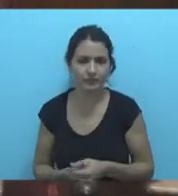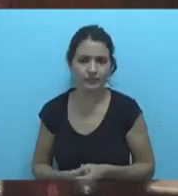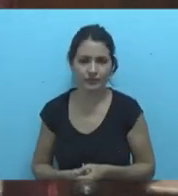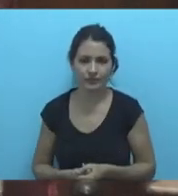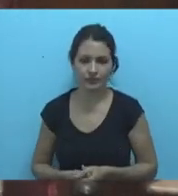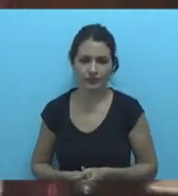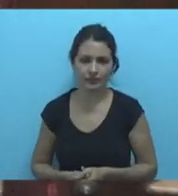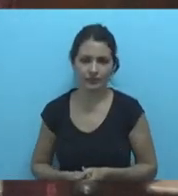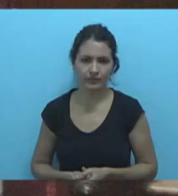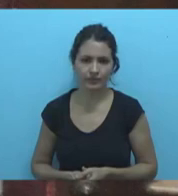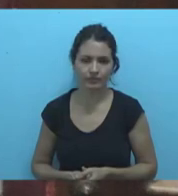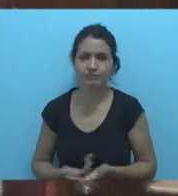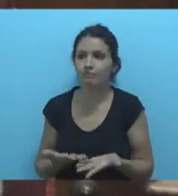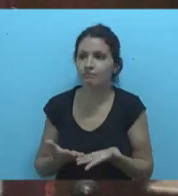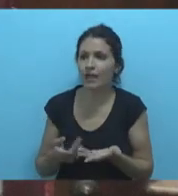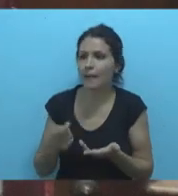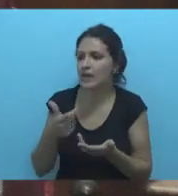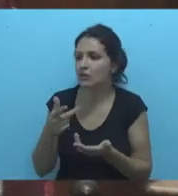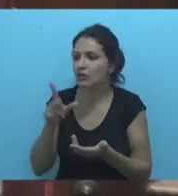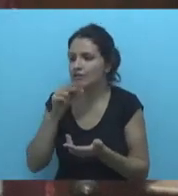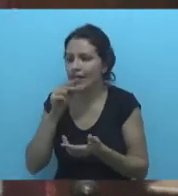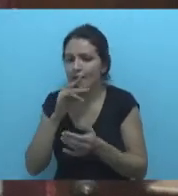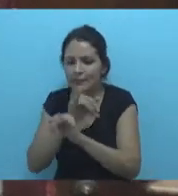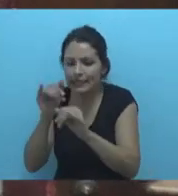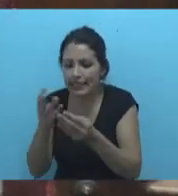más y que nadie sabe decirnos a dónde está.